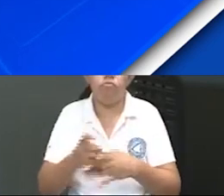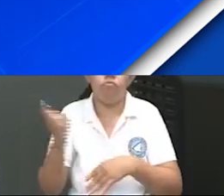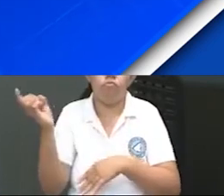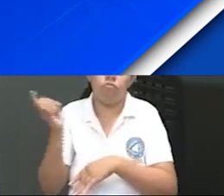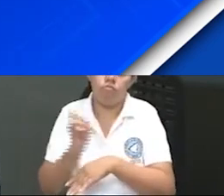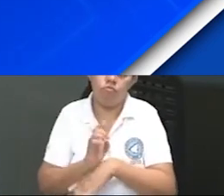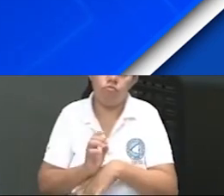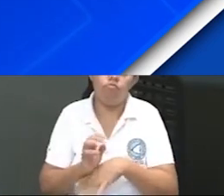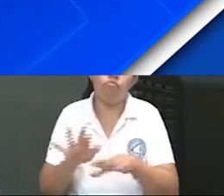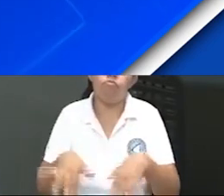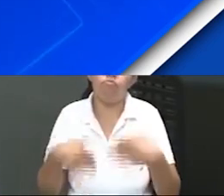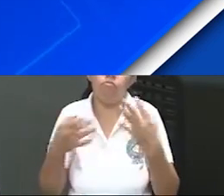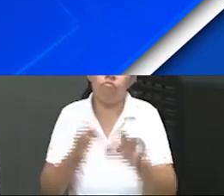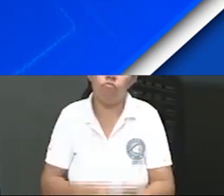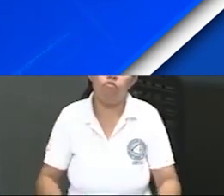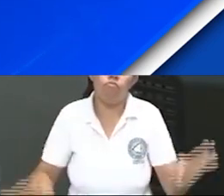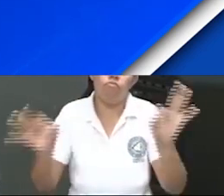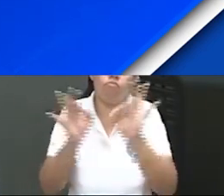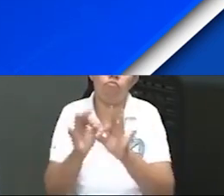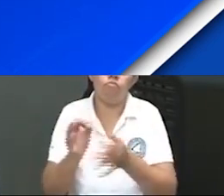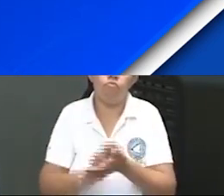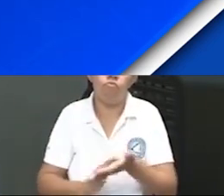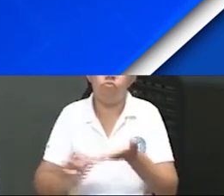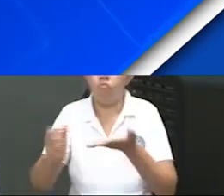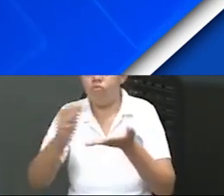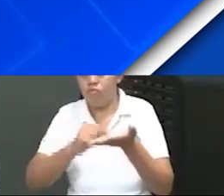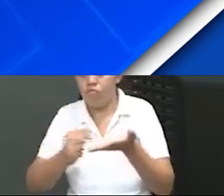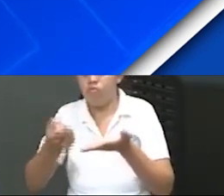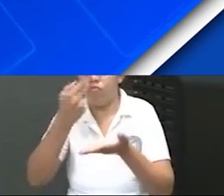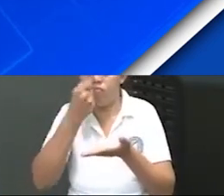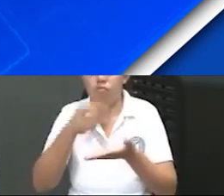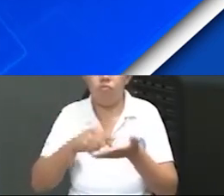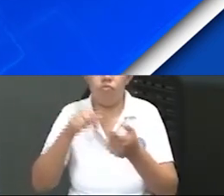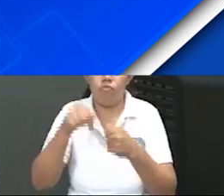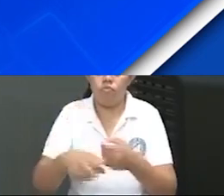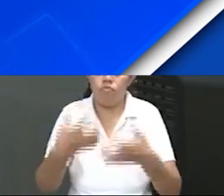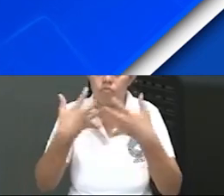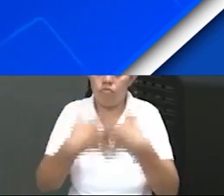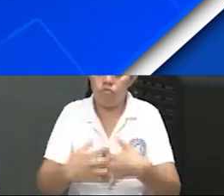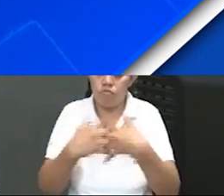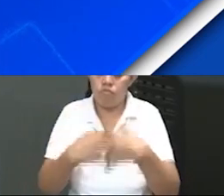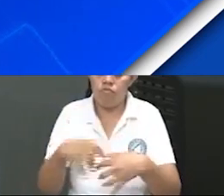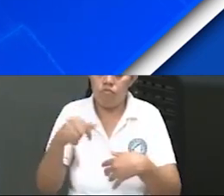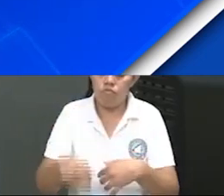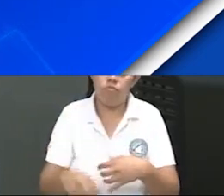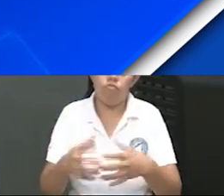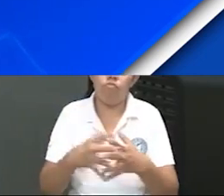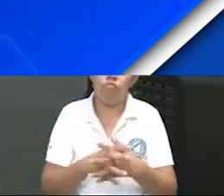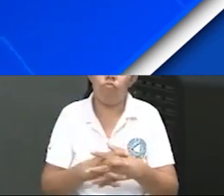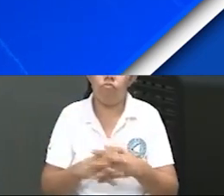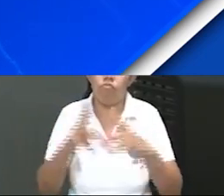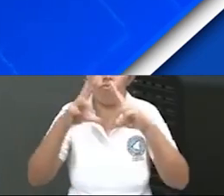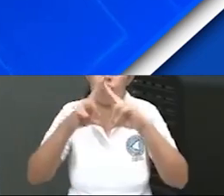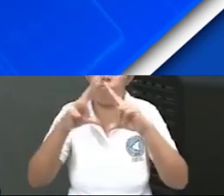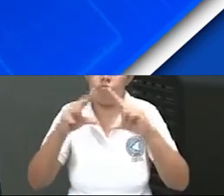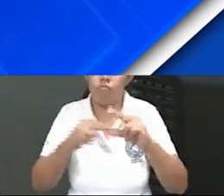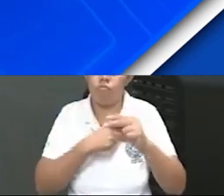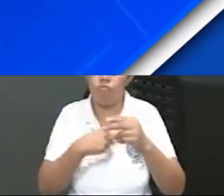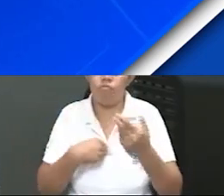médicos. Por su parte, los medicamentos producidos en empresa de fábrica de medicamentos de